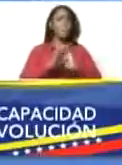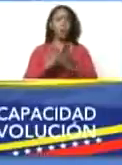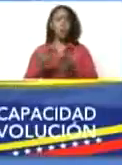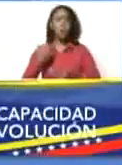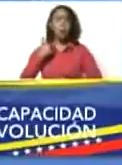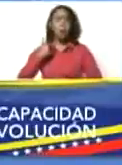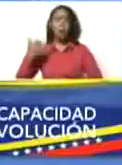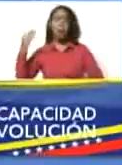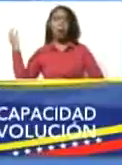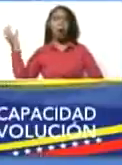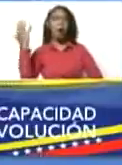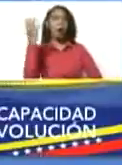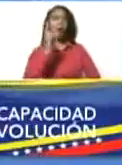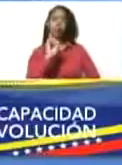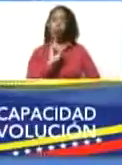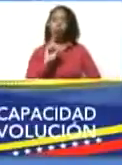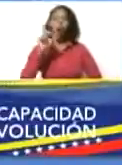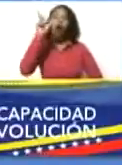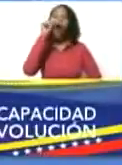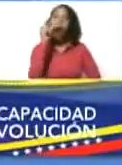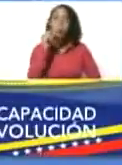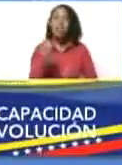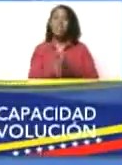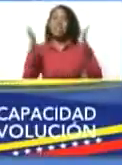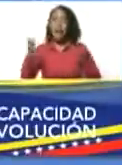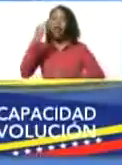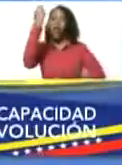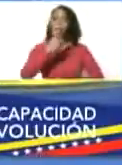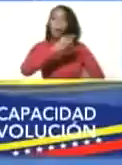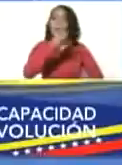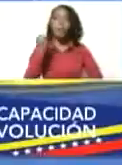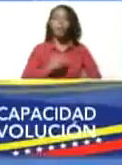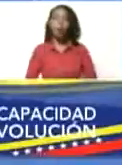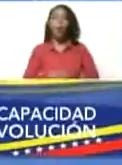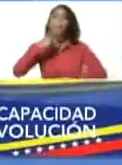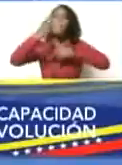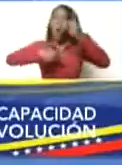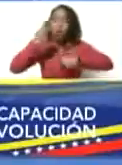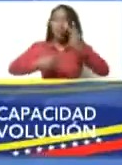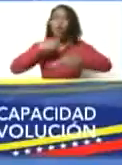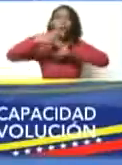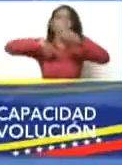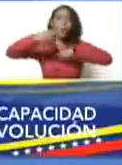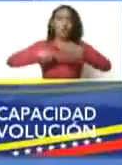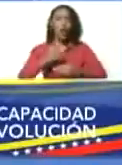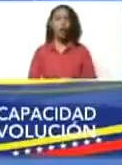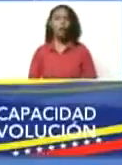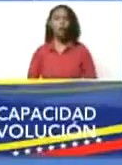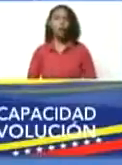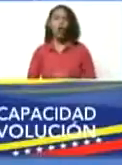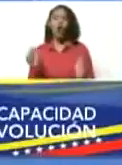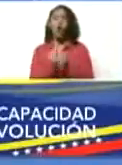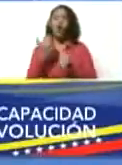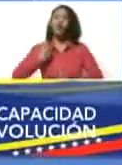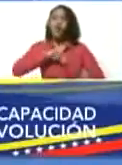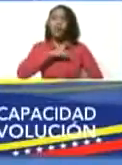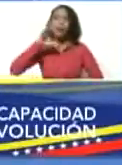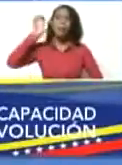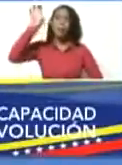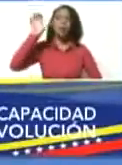mismo, sino que era un hombre de gran compromiso político y revolucionario con nuestra